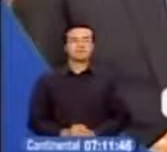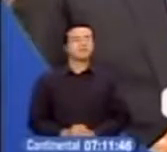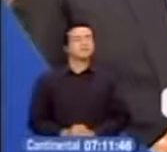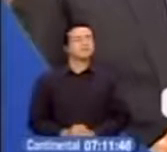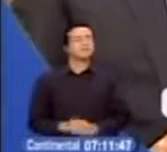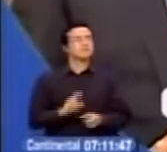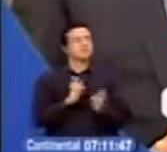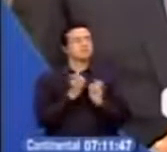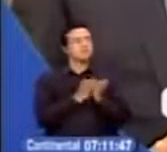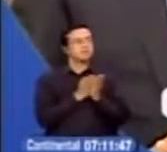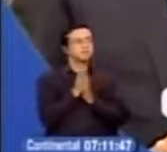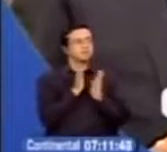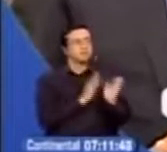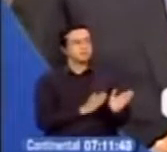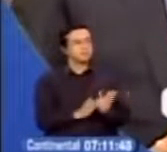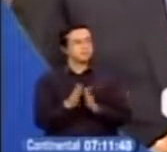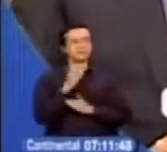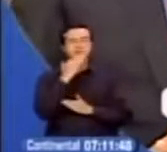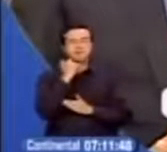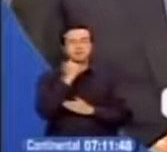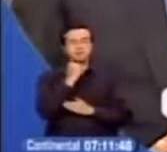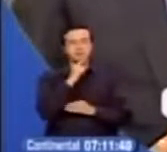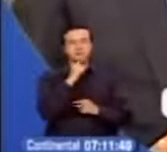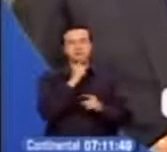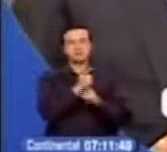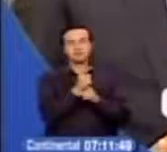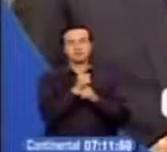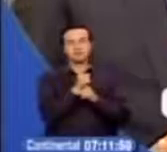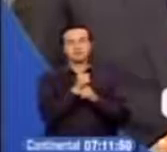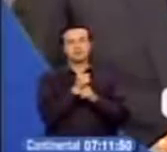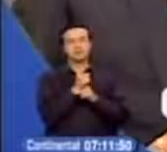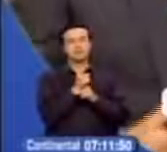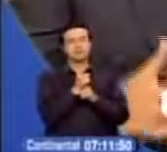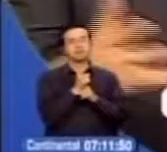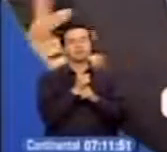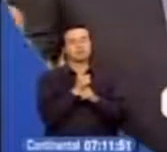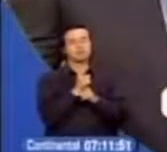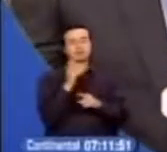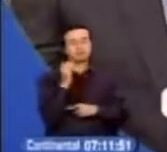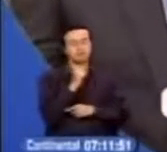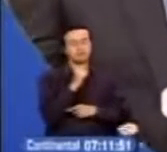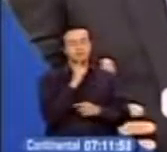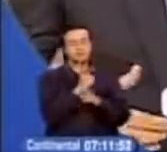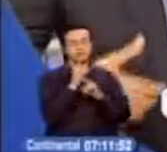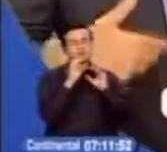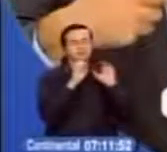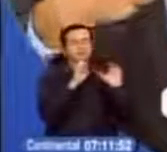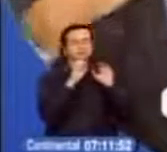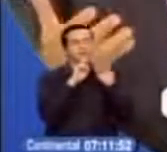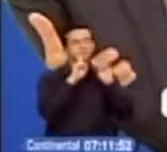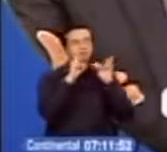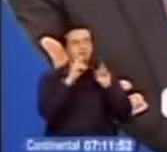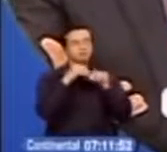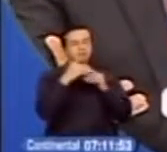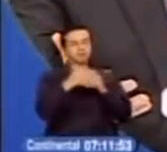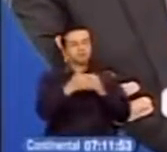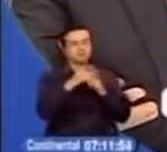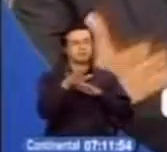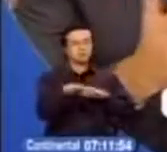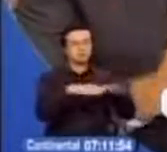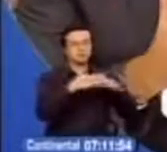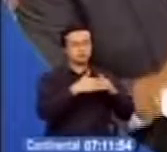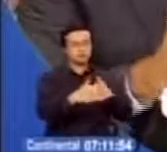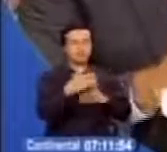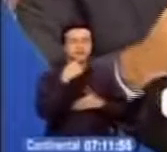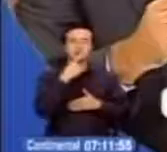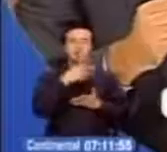Corregir rumbos y organizarnos mejor, alcalde, y con esto también se puede hablar de lo que viene después del terremoto. Usted ha